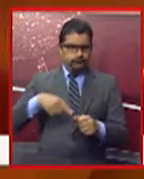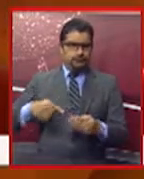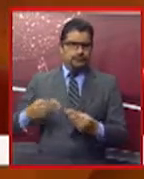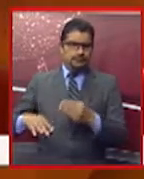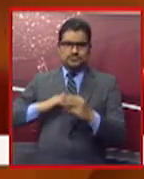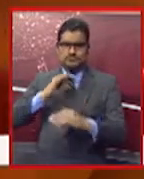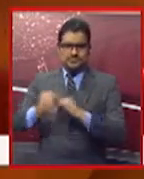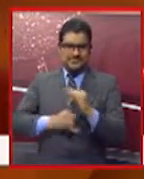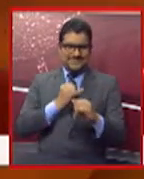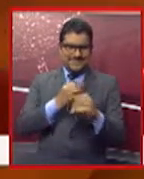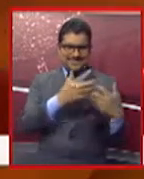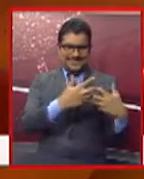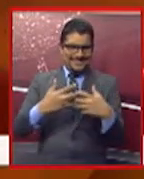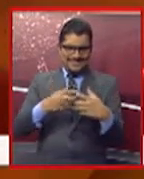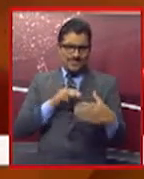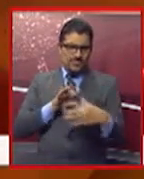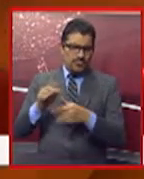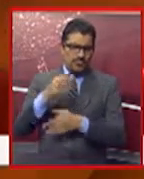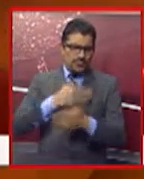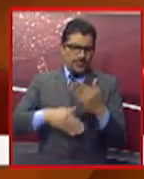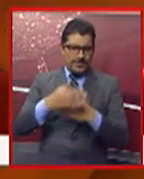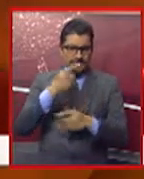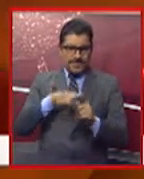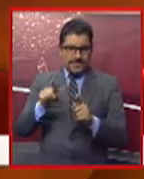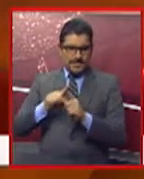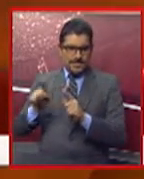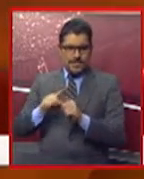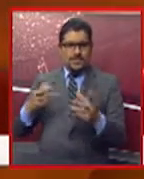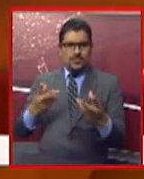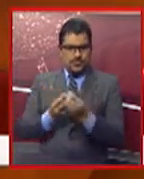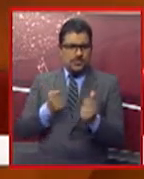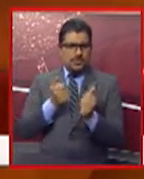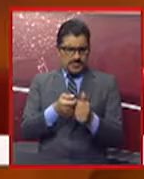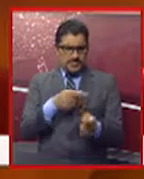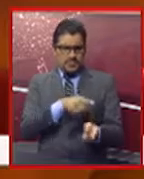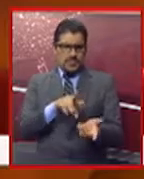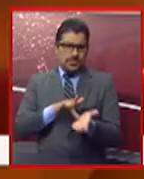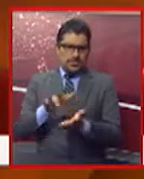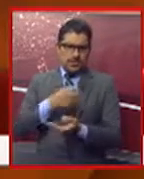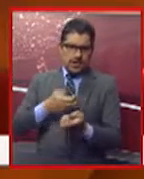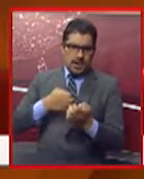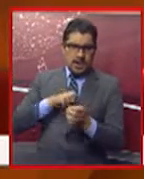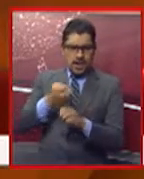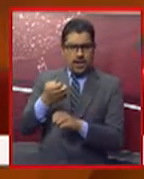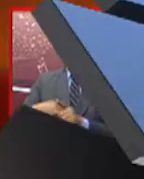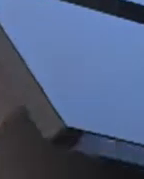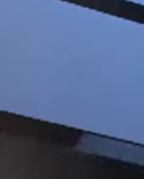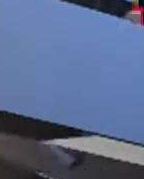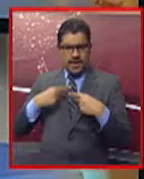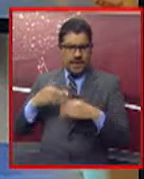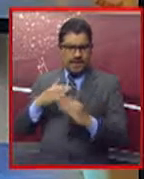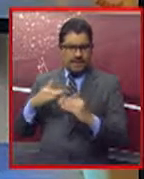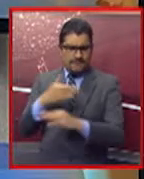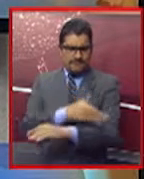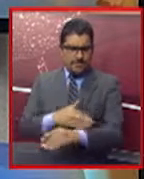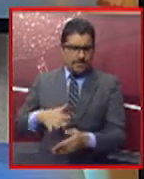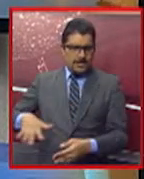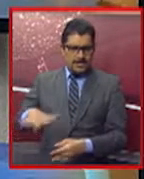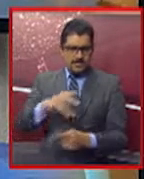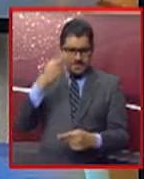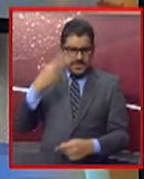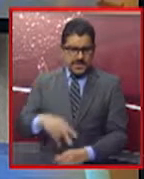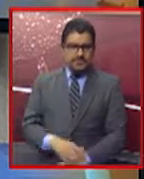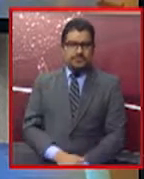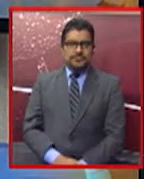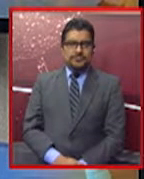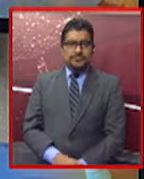financieros y productivos y protege sin duda la economía de las familias mexicanas. Luego de escuchar